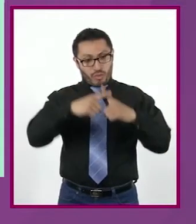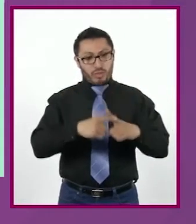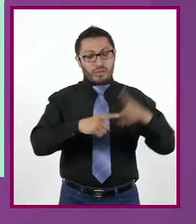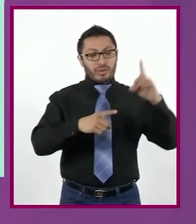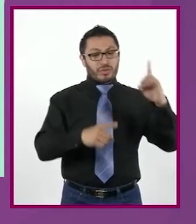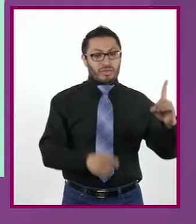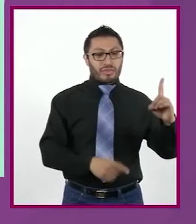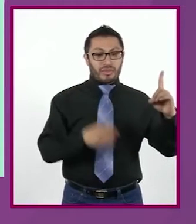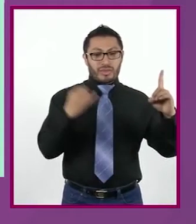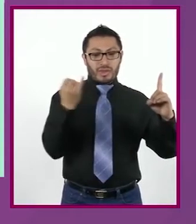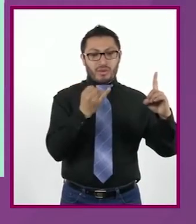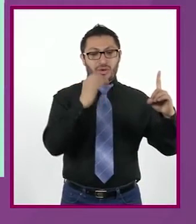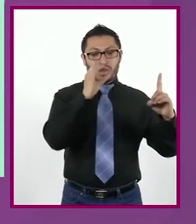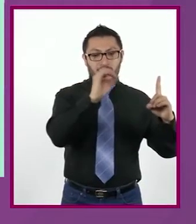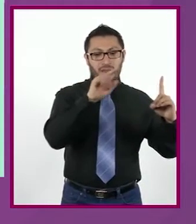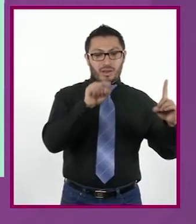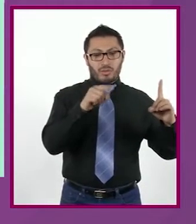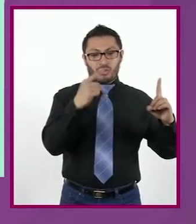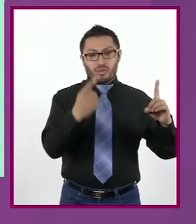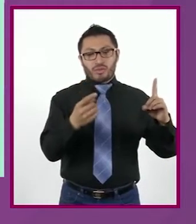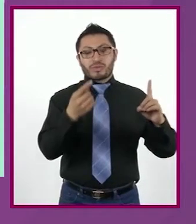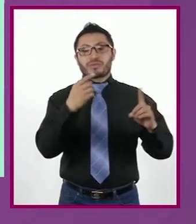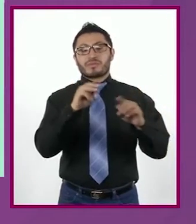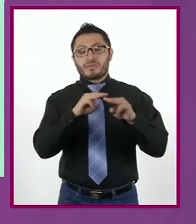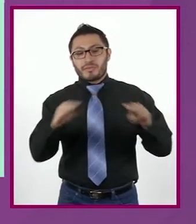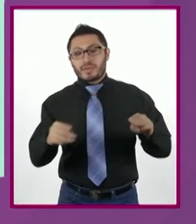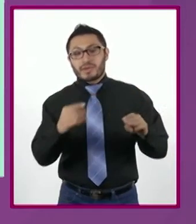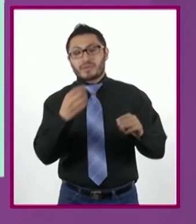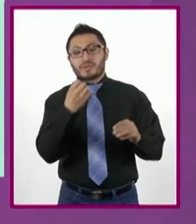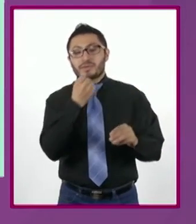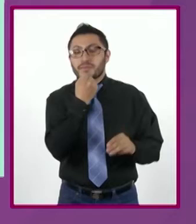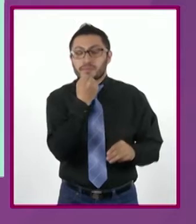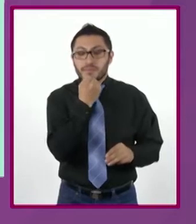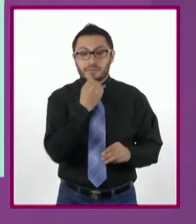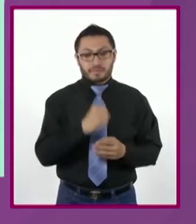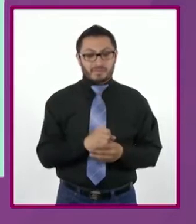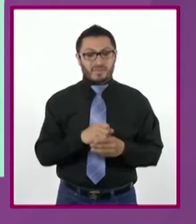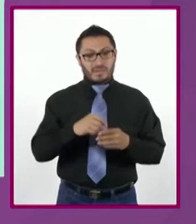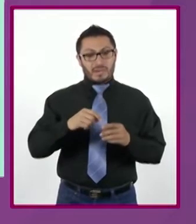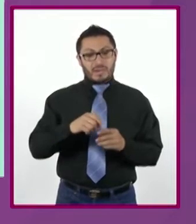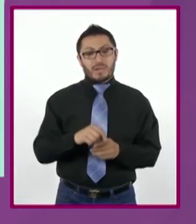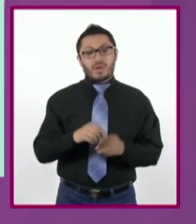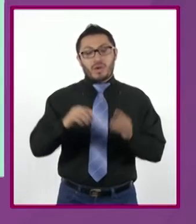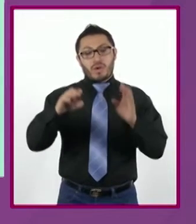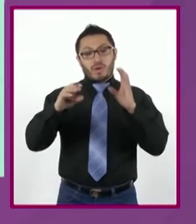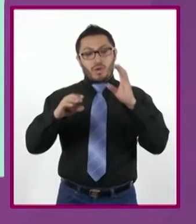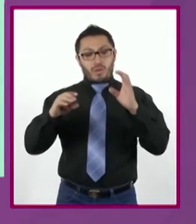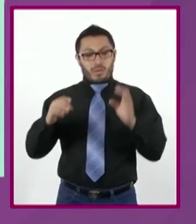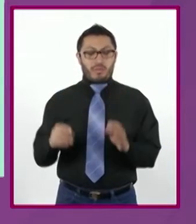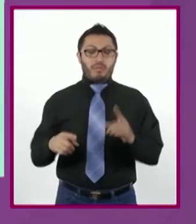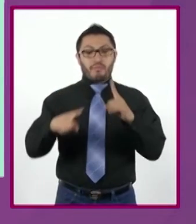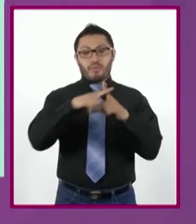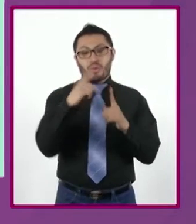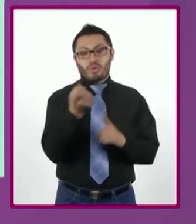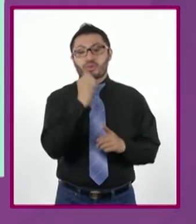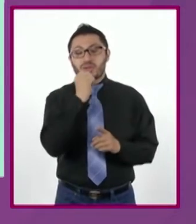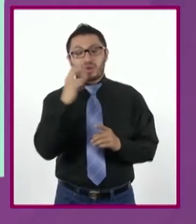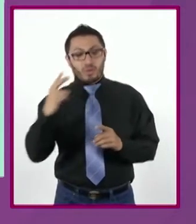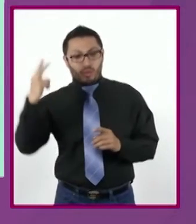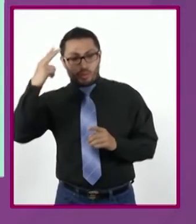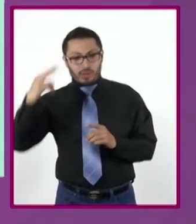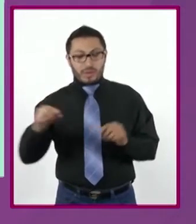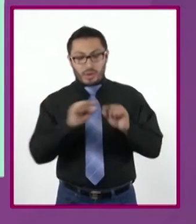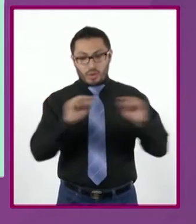aceleración 0.1 metros por segundo al cuadrado, por un segundo elevando al cuadrado. El resultado